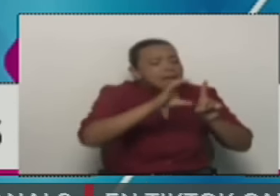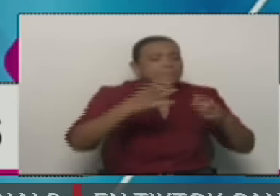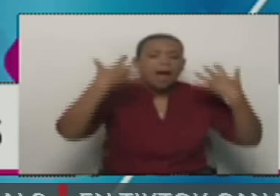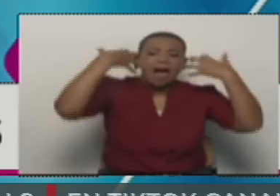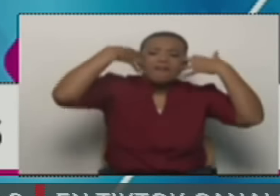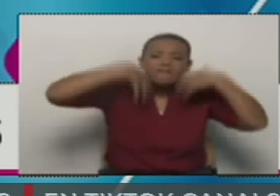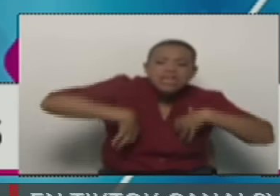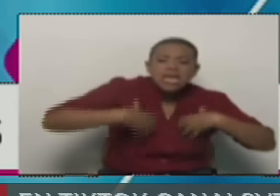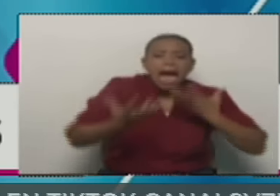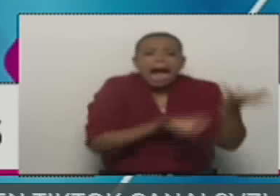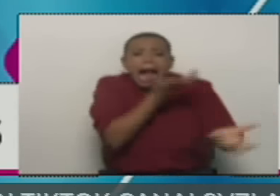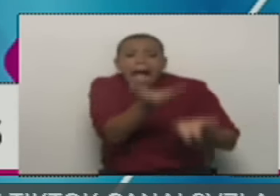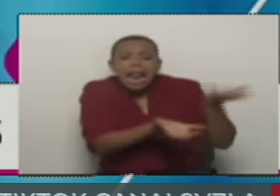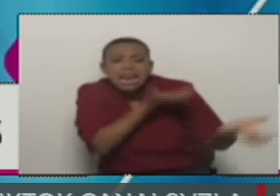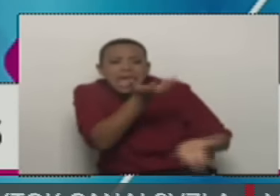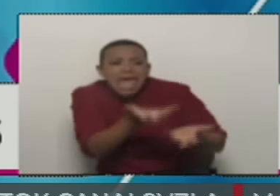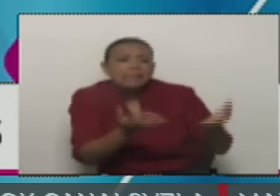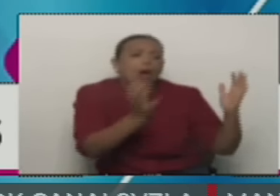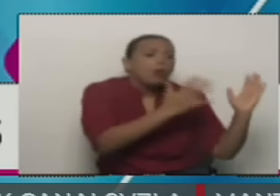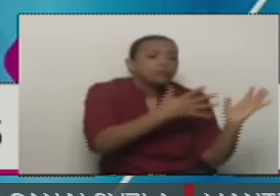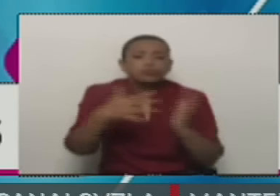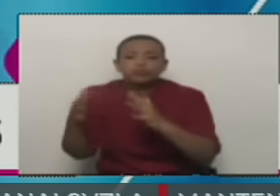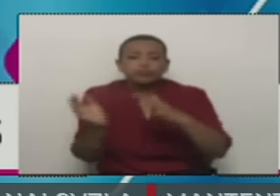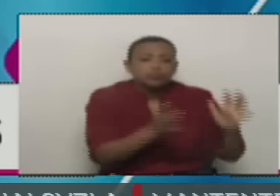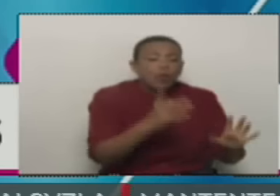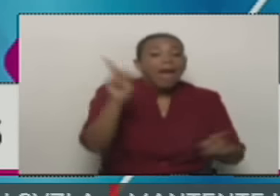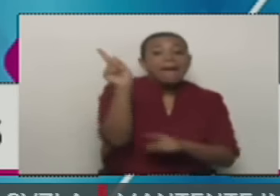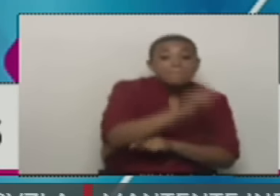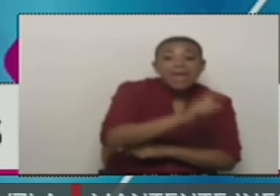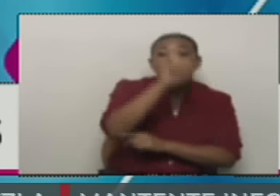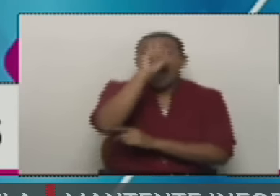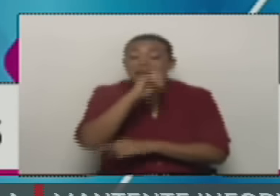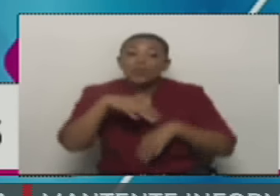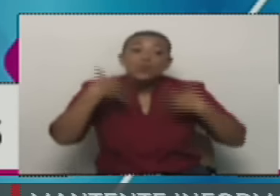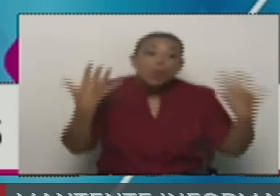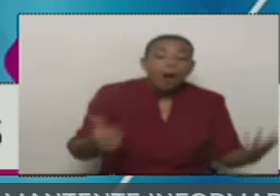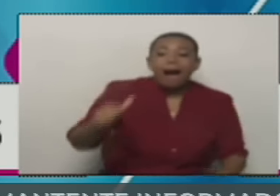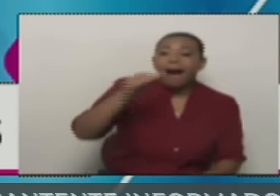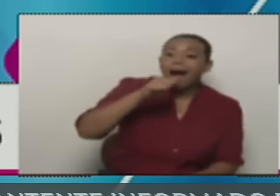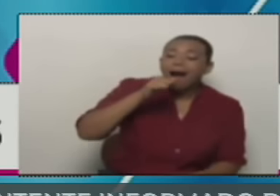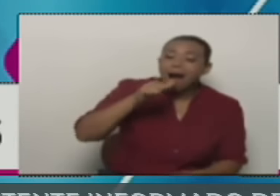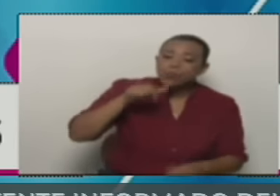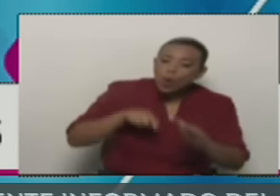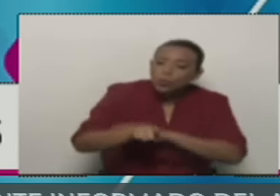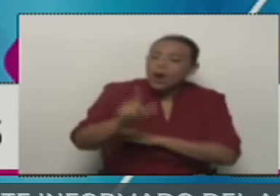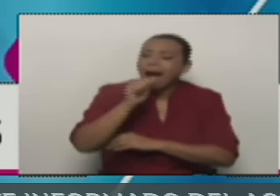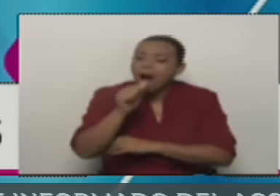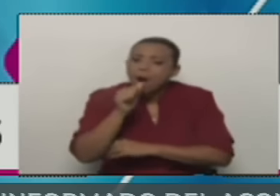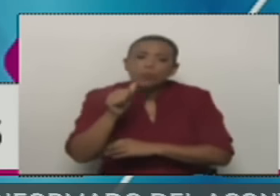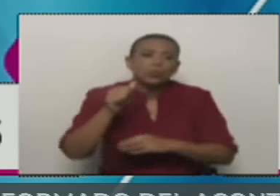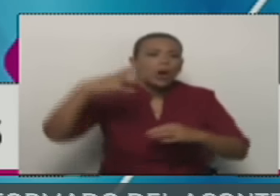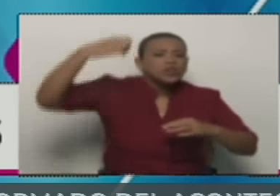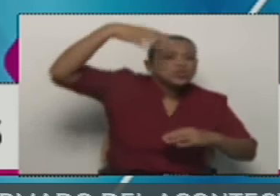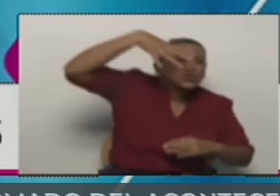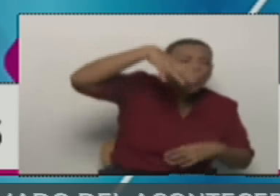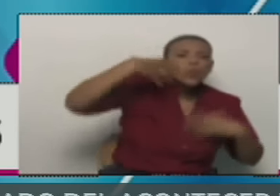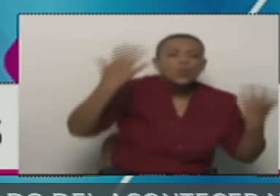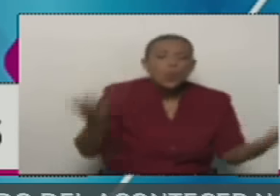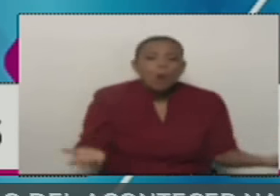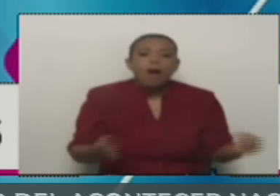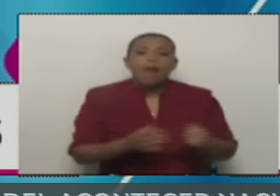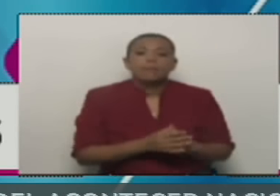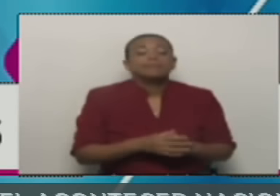la realidad productiva de aquella región. Y acceso al agua. Acceso a agua, a todo. Esas tierras de allá de la Vergareña,